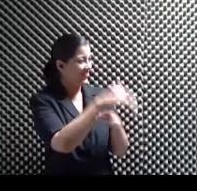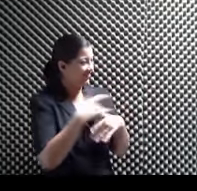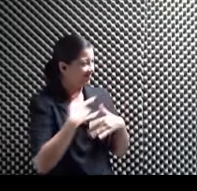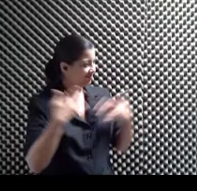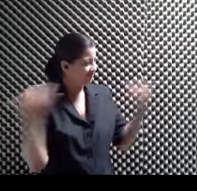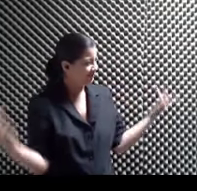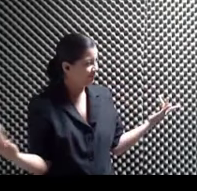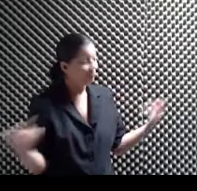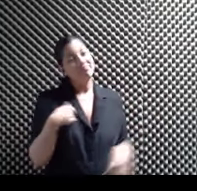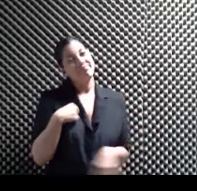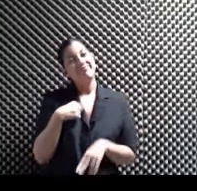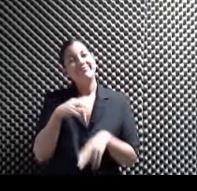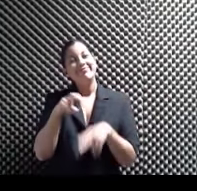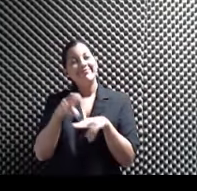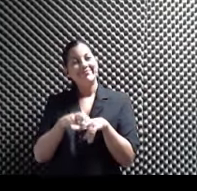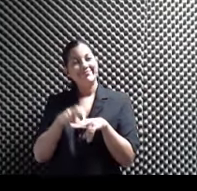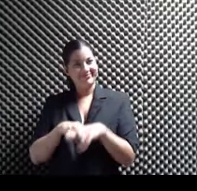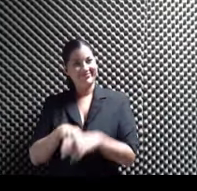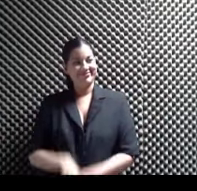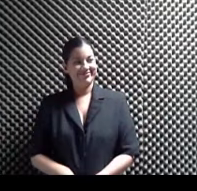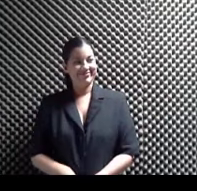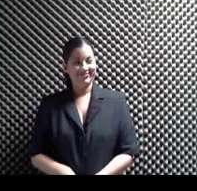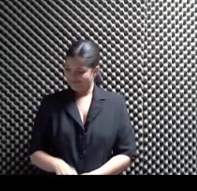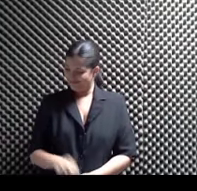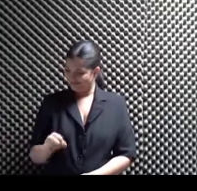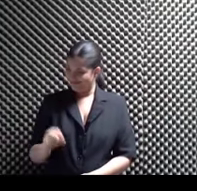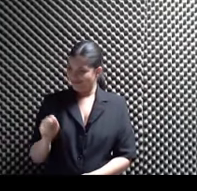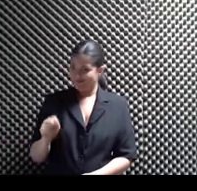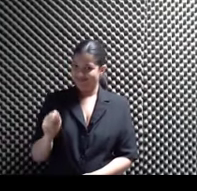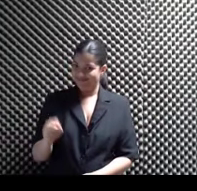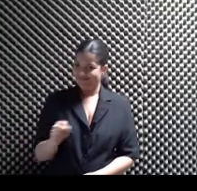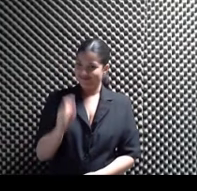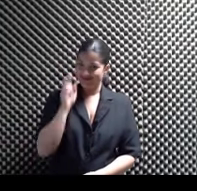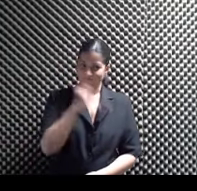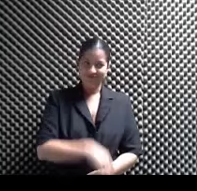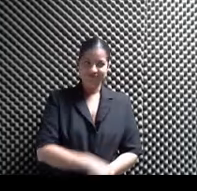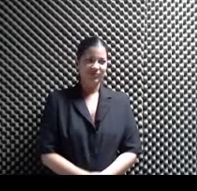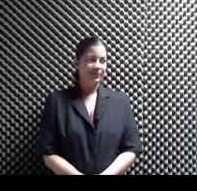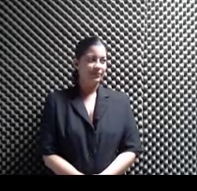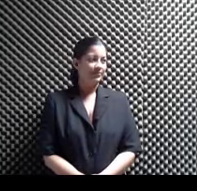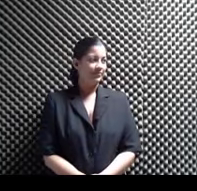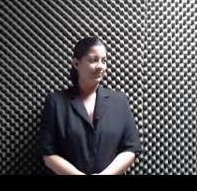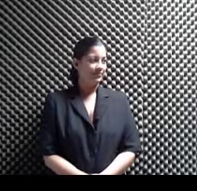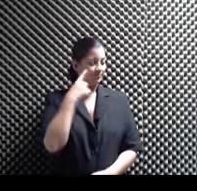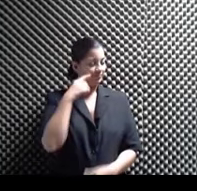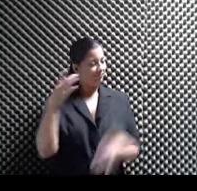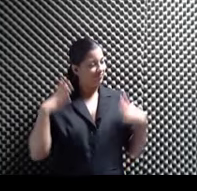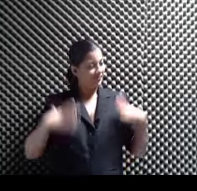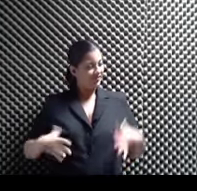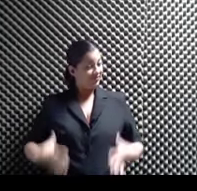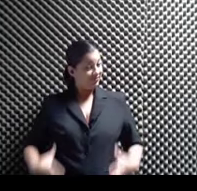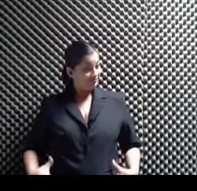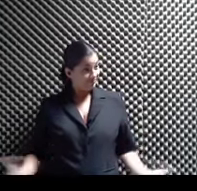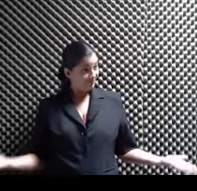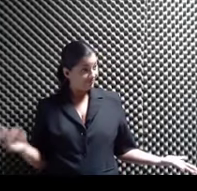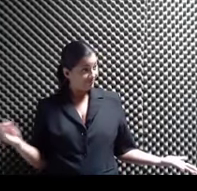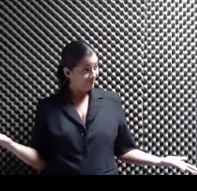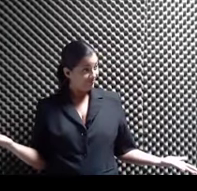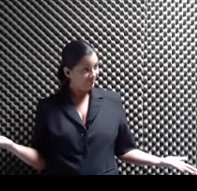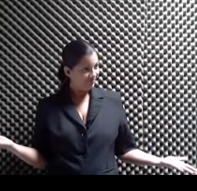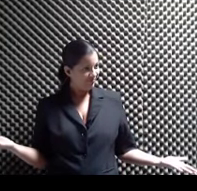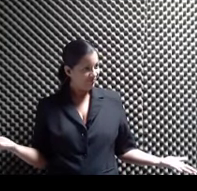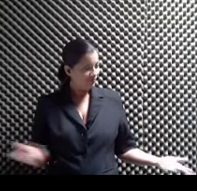aquí sentadita Así te encontré Mira, mira, mira, con las ropitas de qué De estas, tú, ¿sabes cómo que no